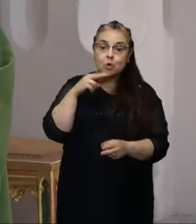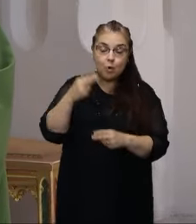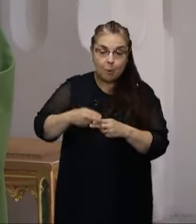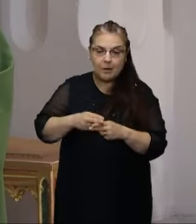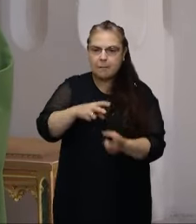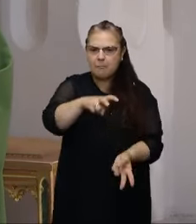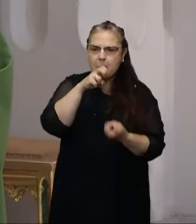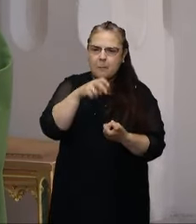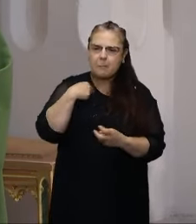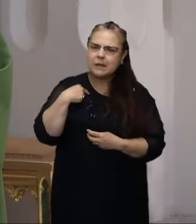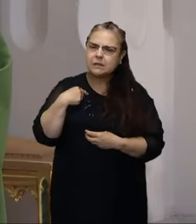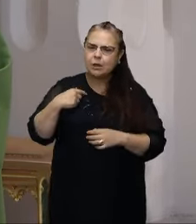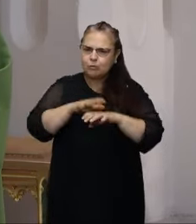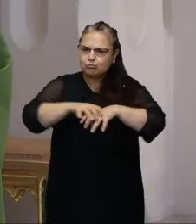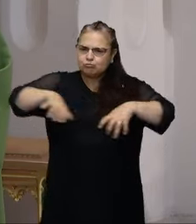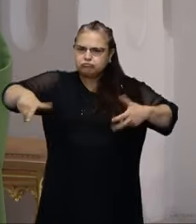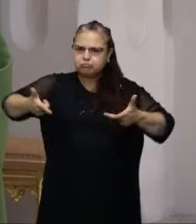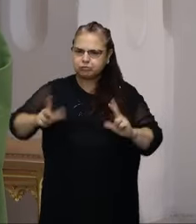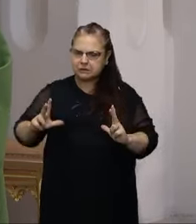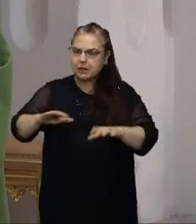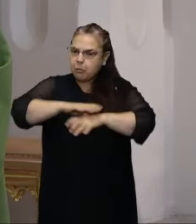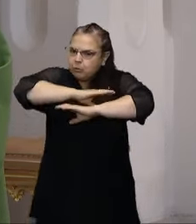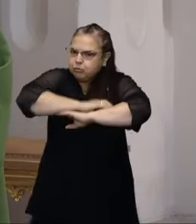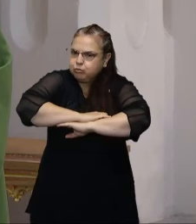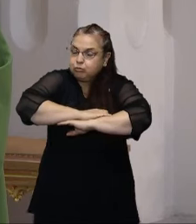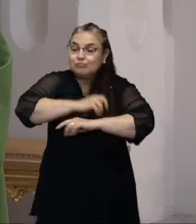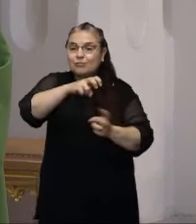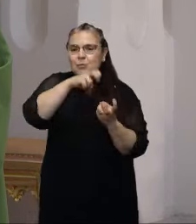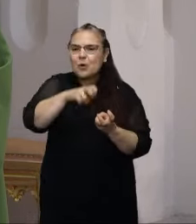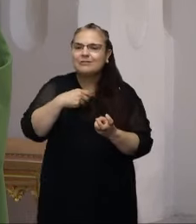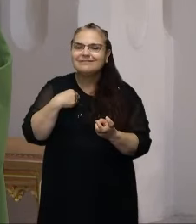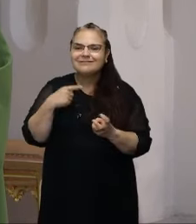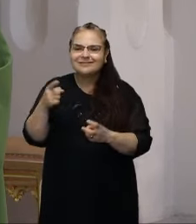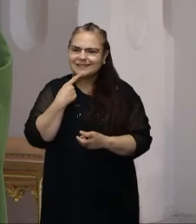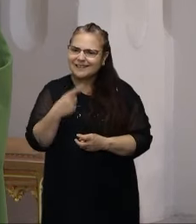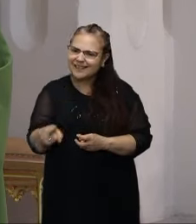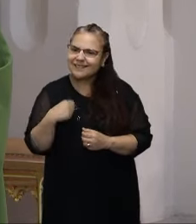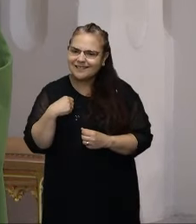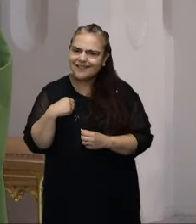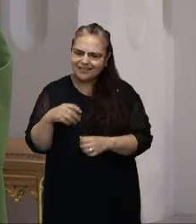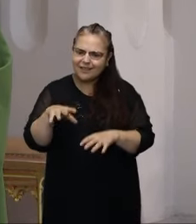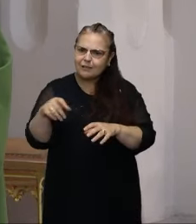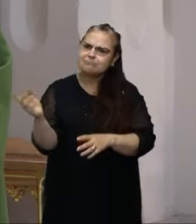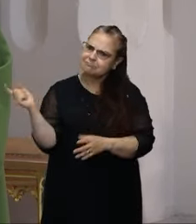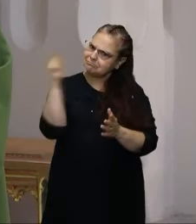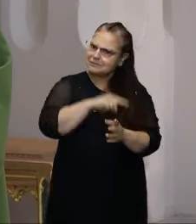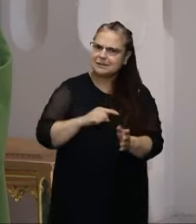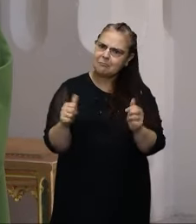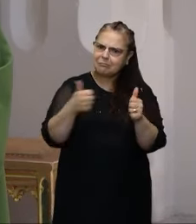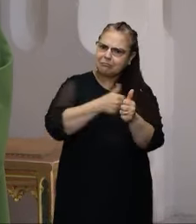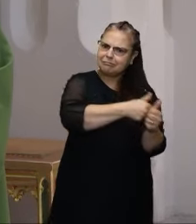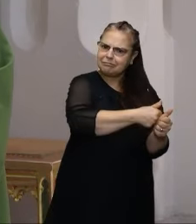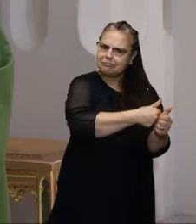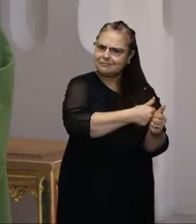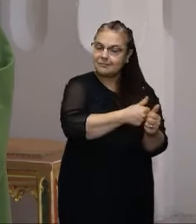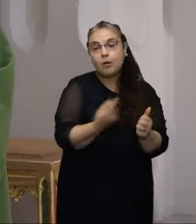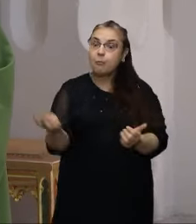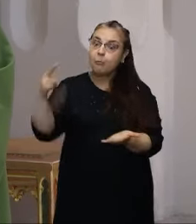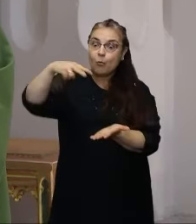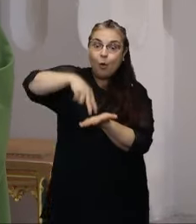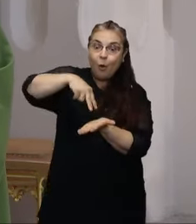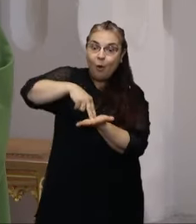y le dijo: «Sígueme». Él se levantó y lo siguió. Y estando en la